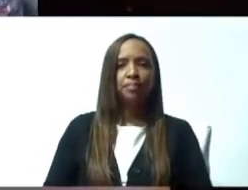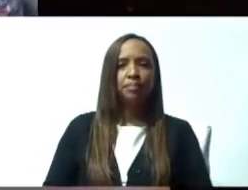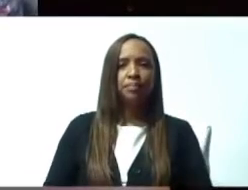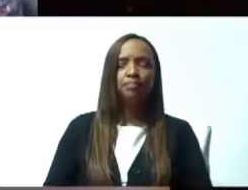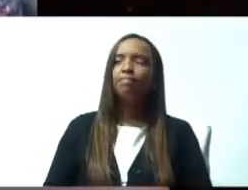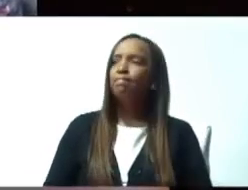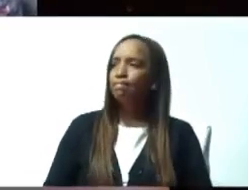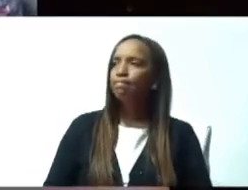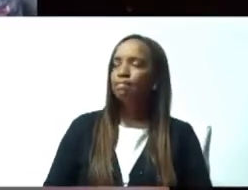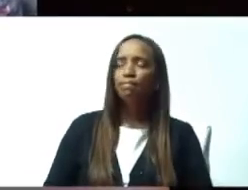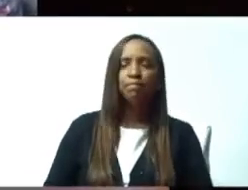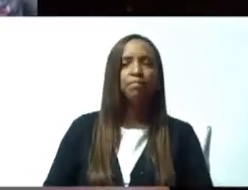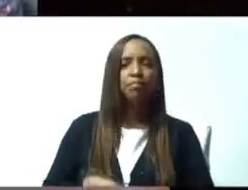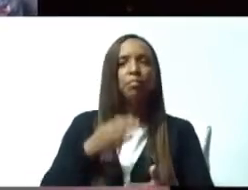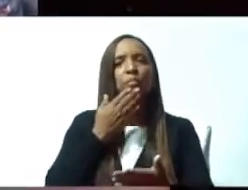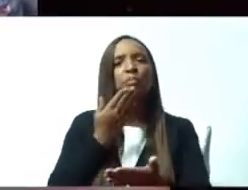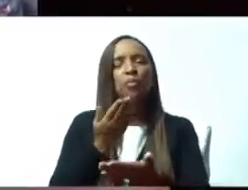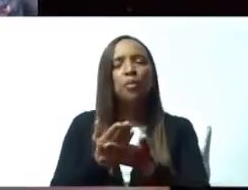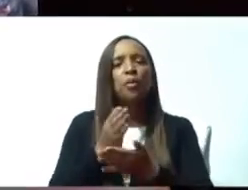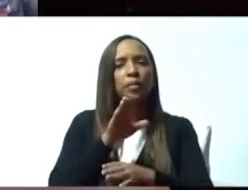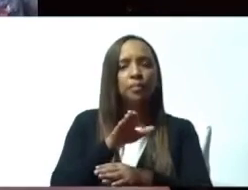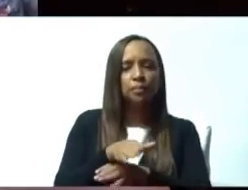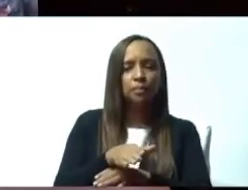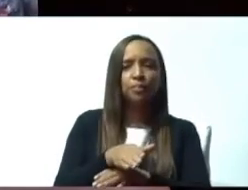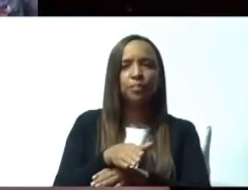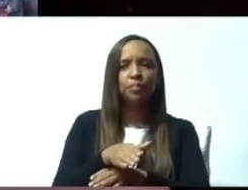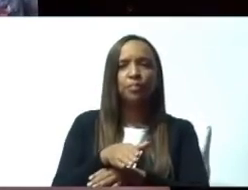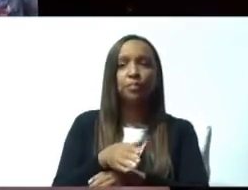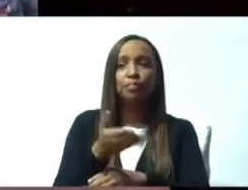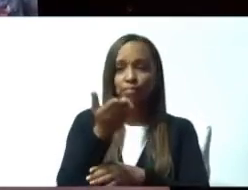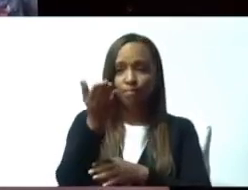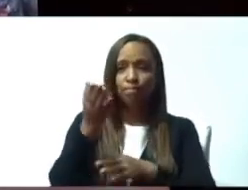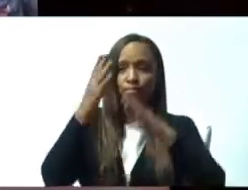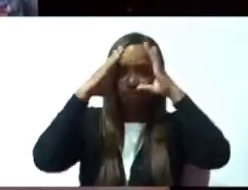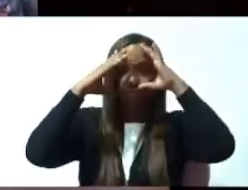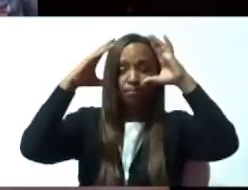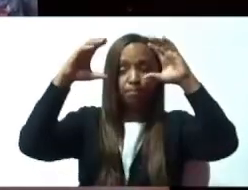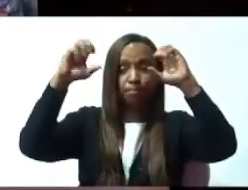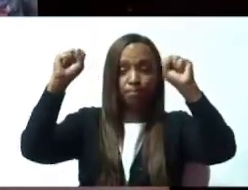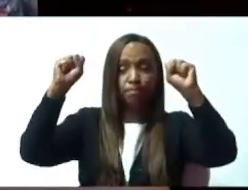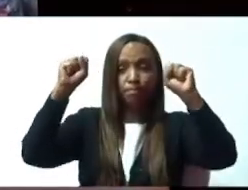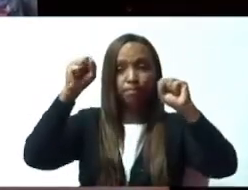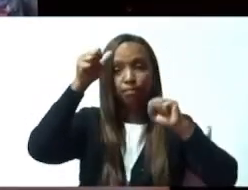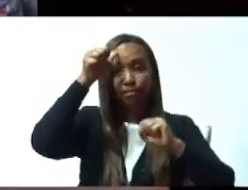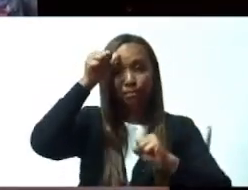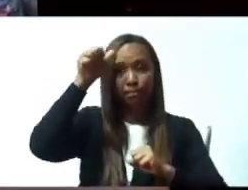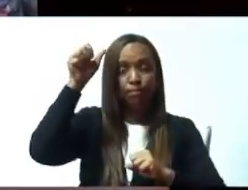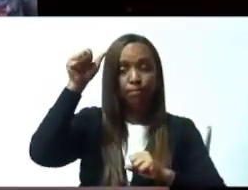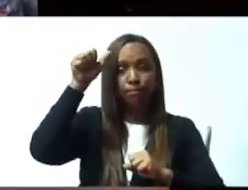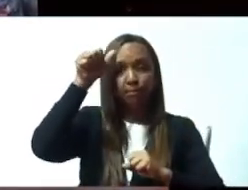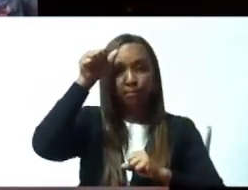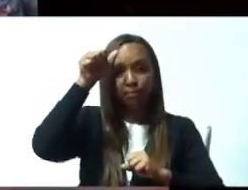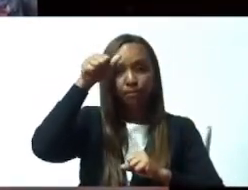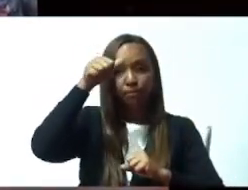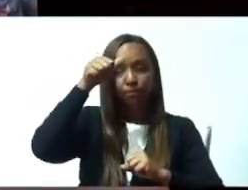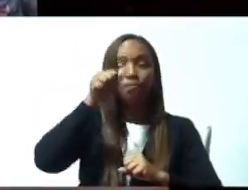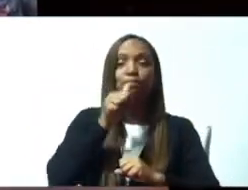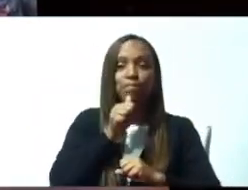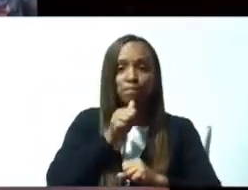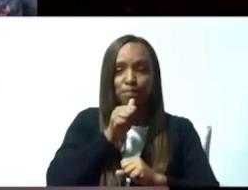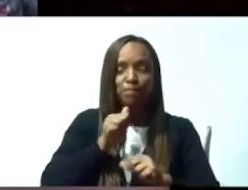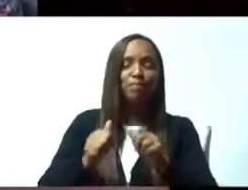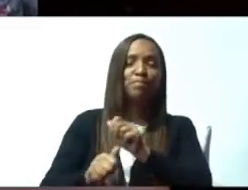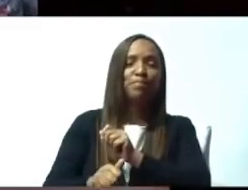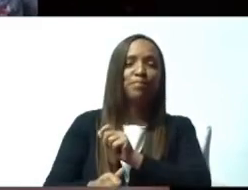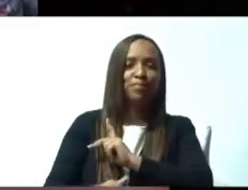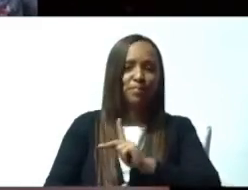colegas diputados y diputadas. Presidente, hoy quiero hacerle un llamado